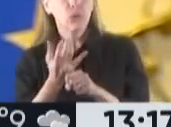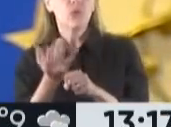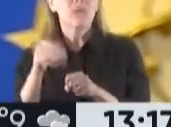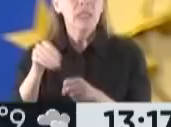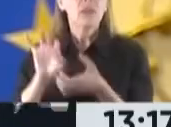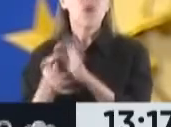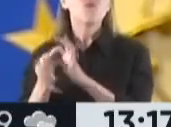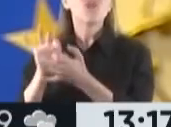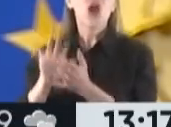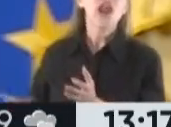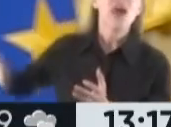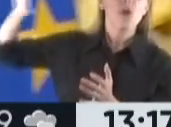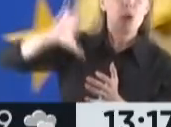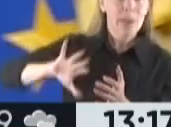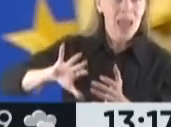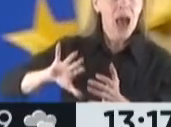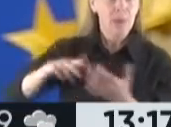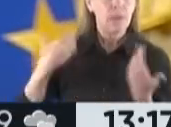Por eso pedimos